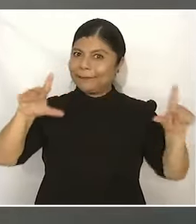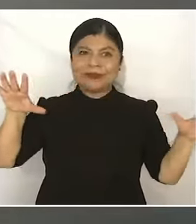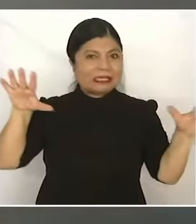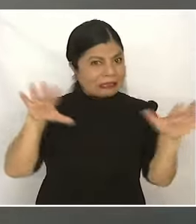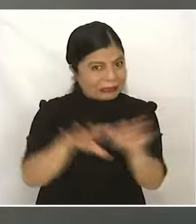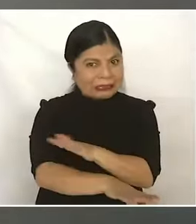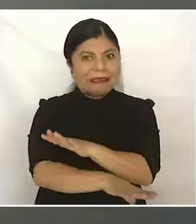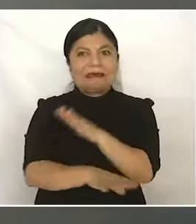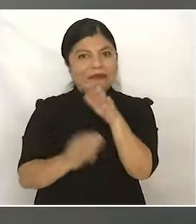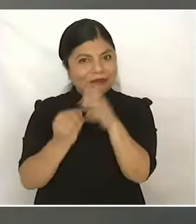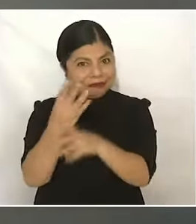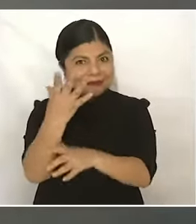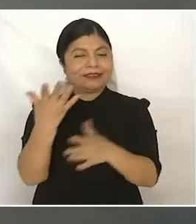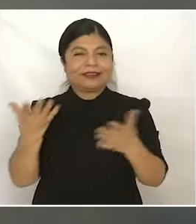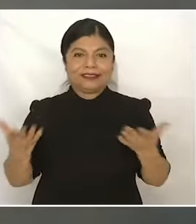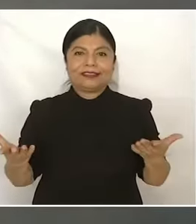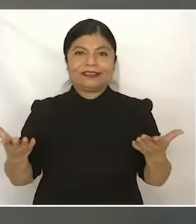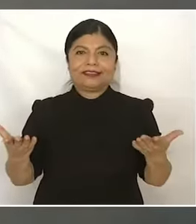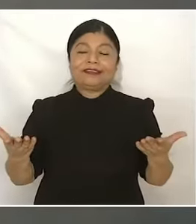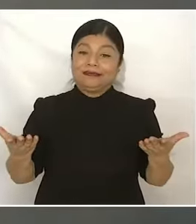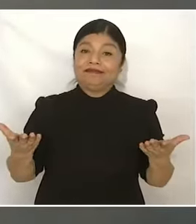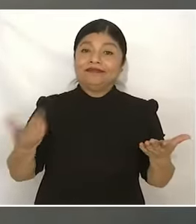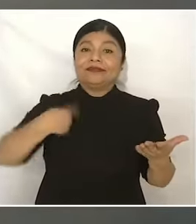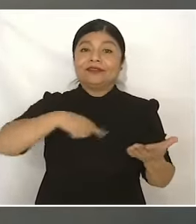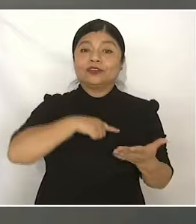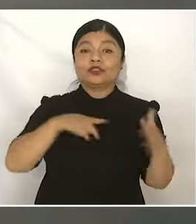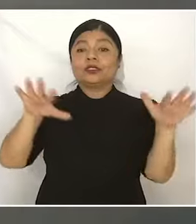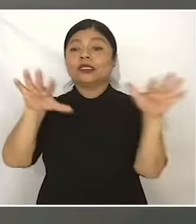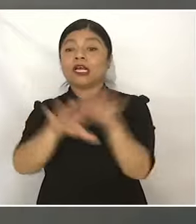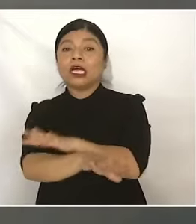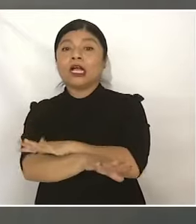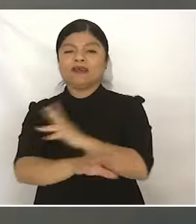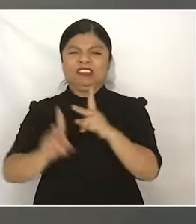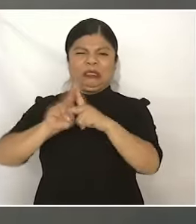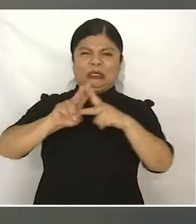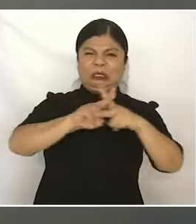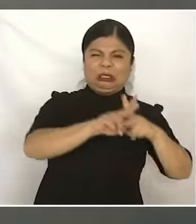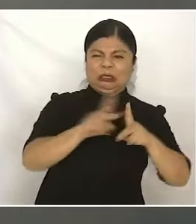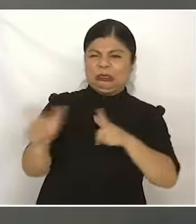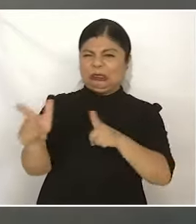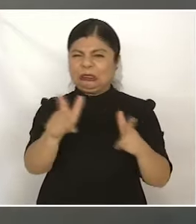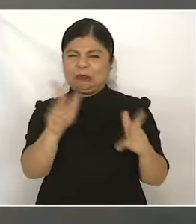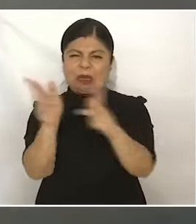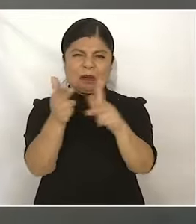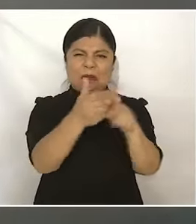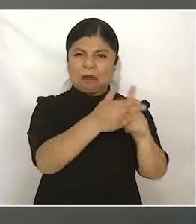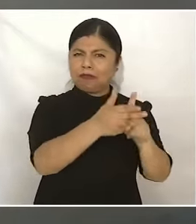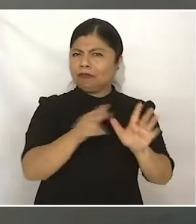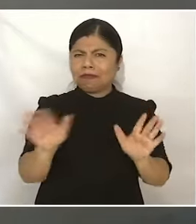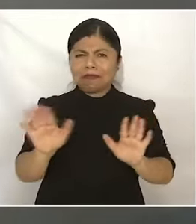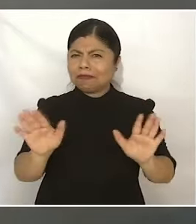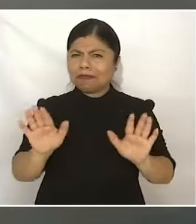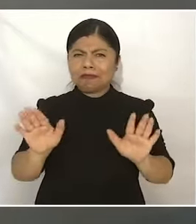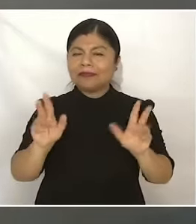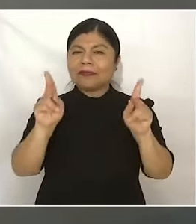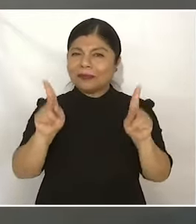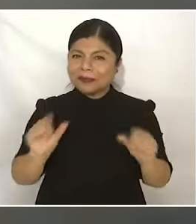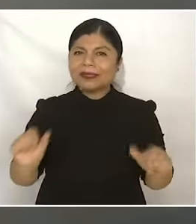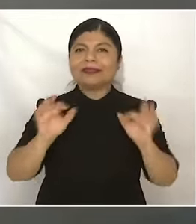se está demostrando que sin violencia se pueden llevar a cabo los cambios. Y por